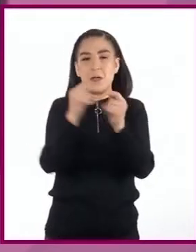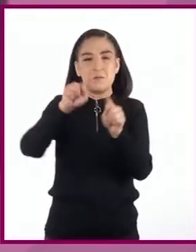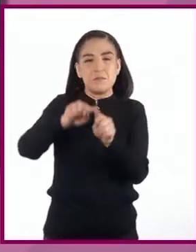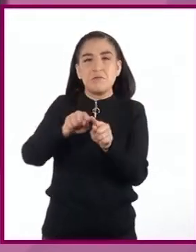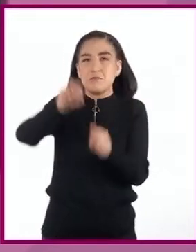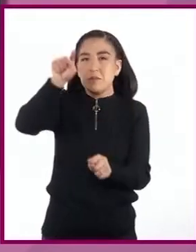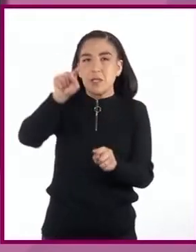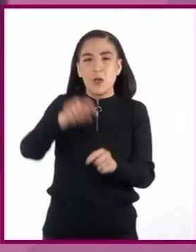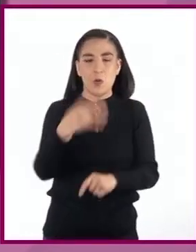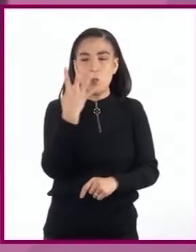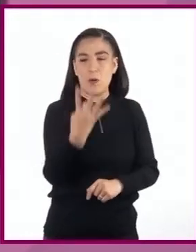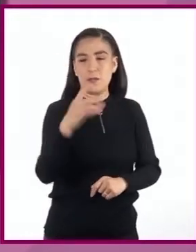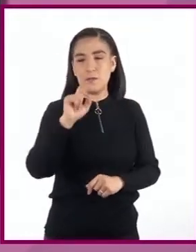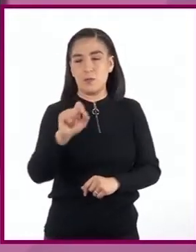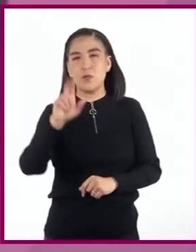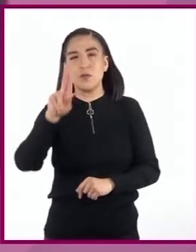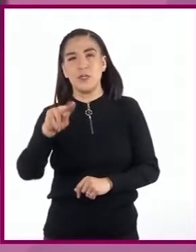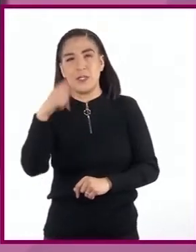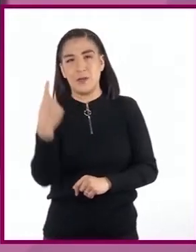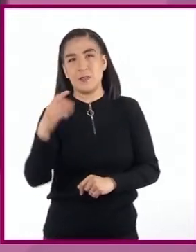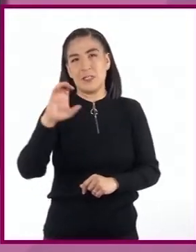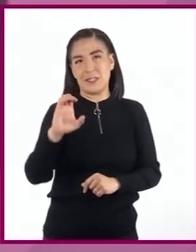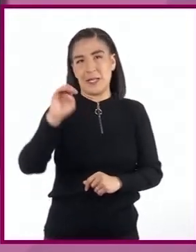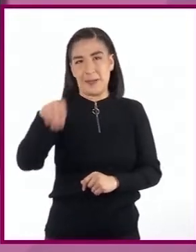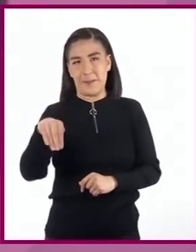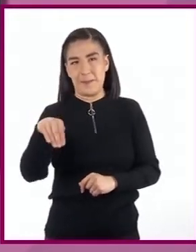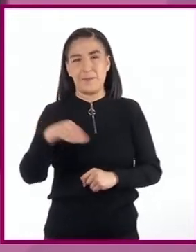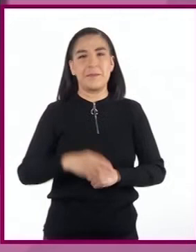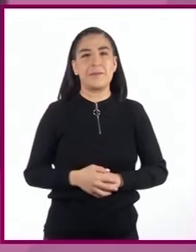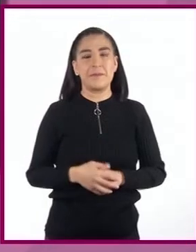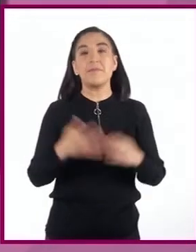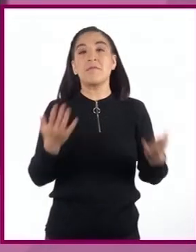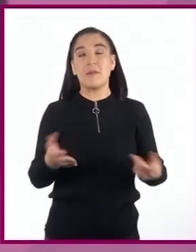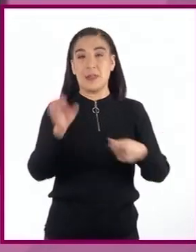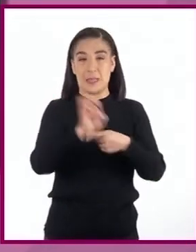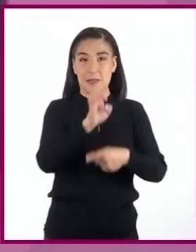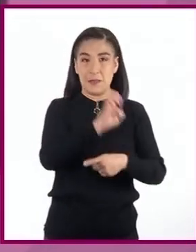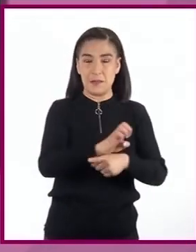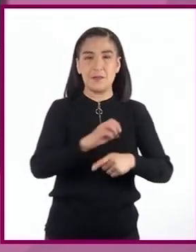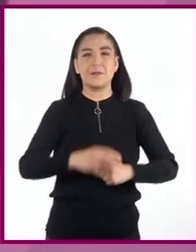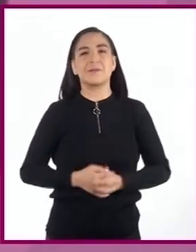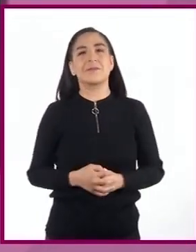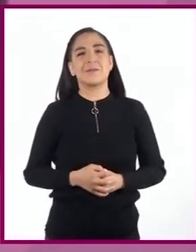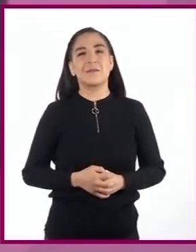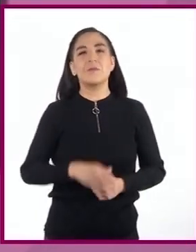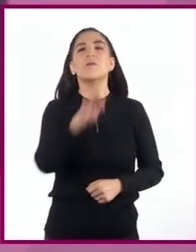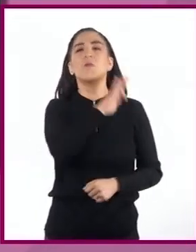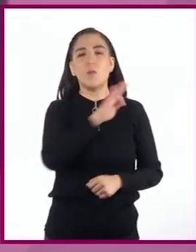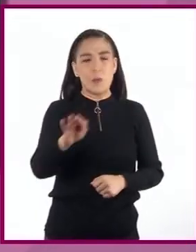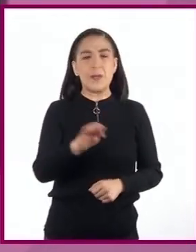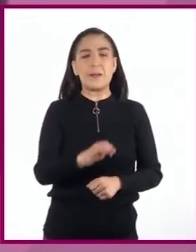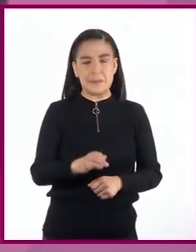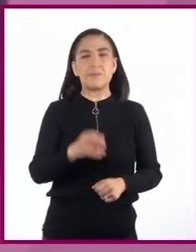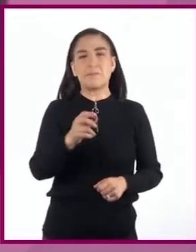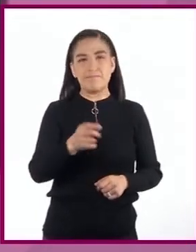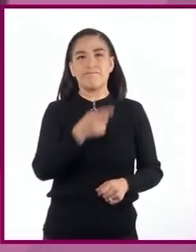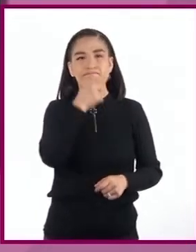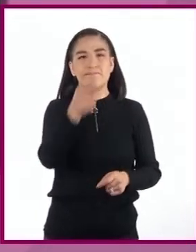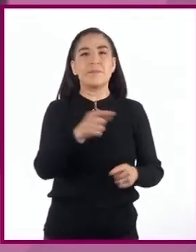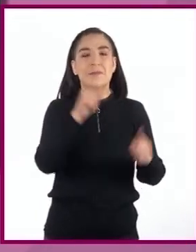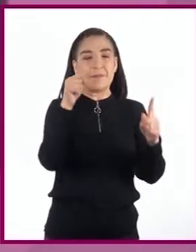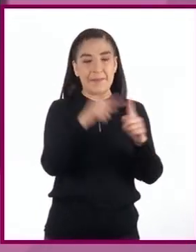decir, 4.81 centímetros. Entonces, podemos establecer que el lado